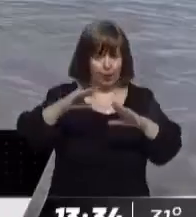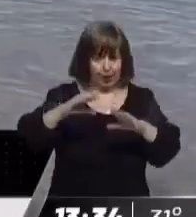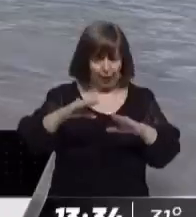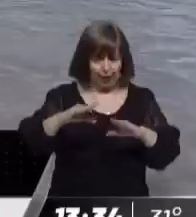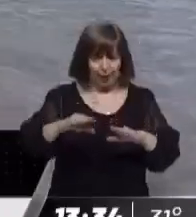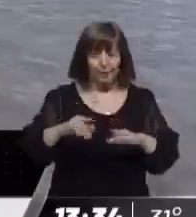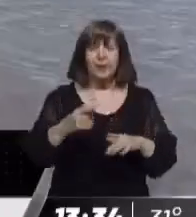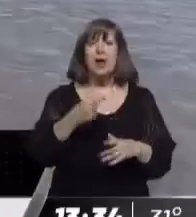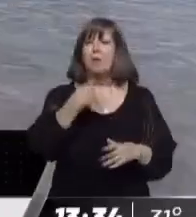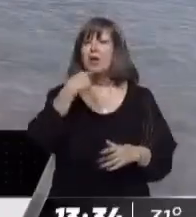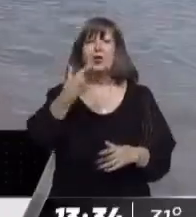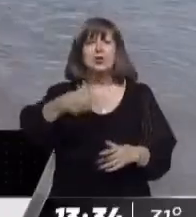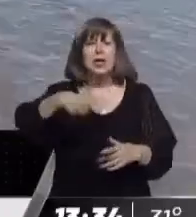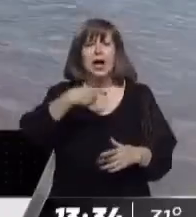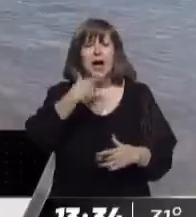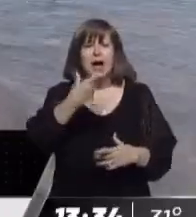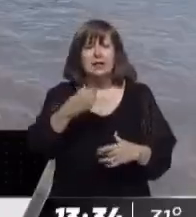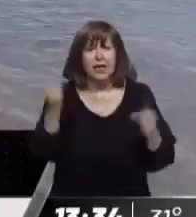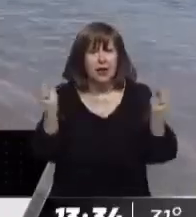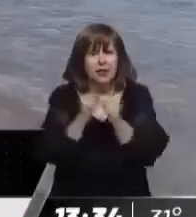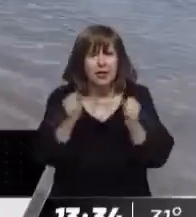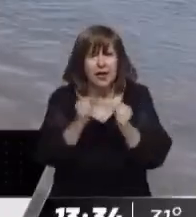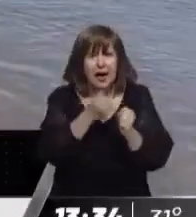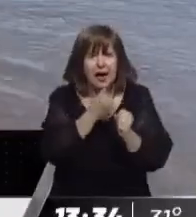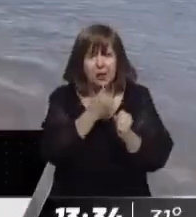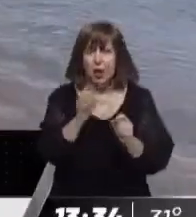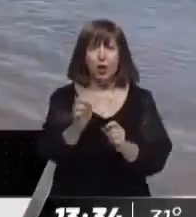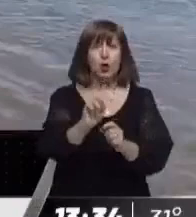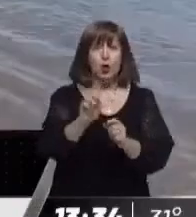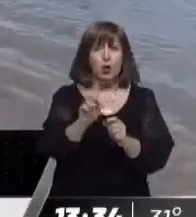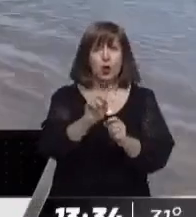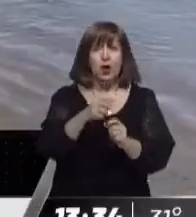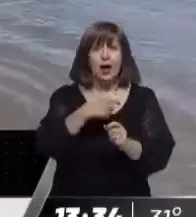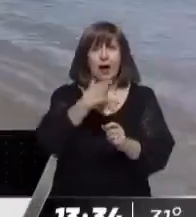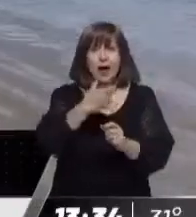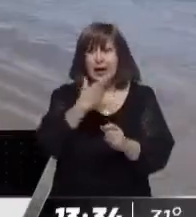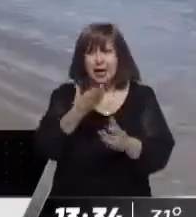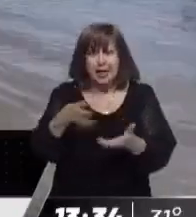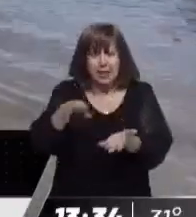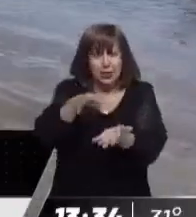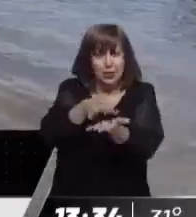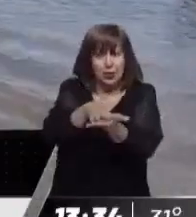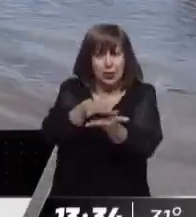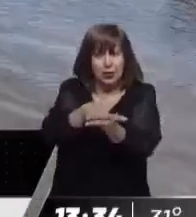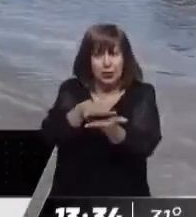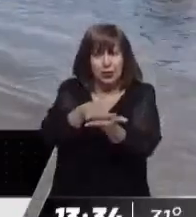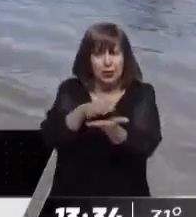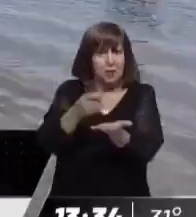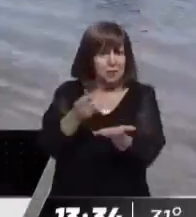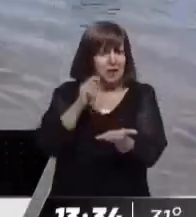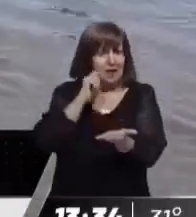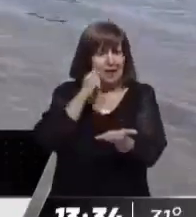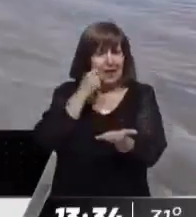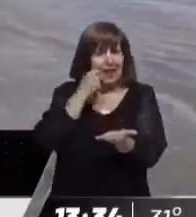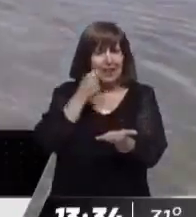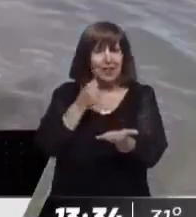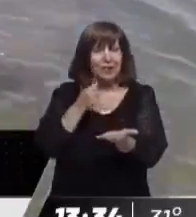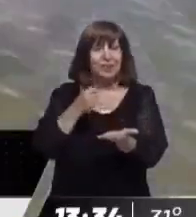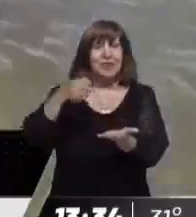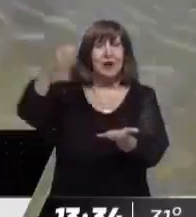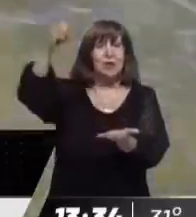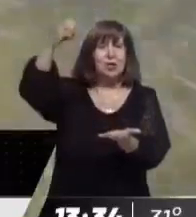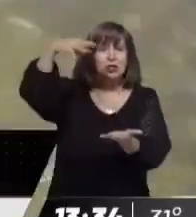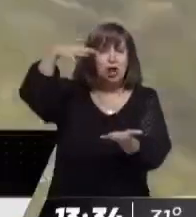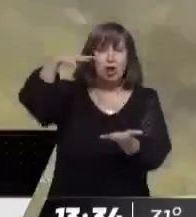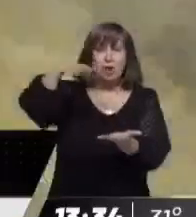Está caliente. No caliente, caliente, está tibiecita. Hace calor. Como para meterse una pileta. Dicen que cuando empieza a bajar el sol,